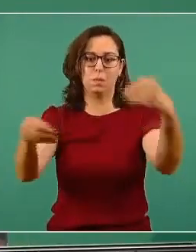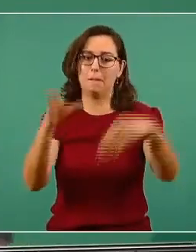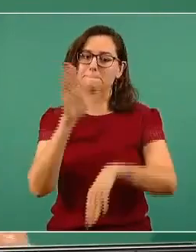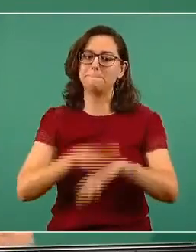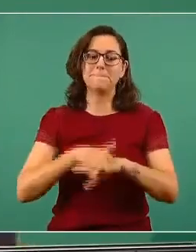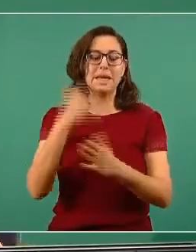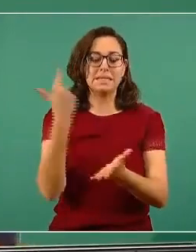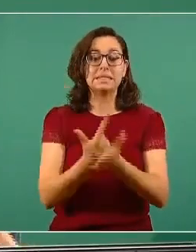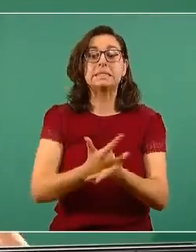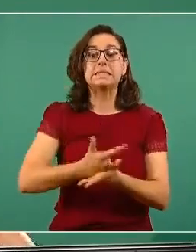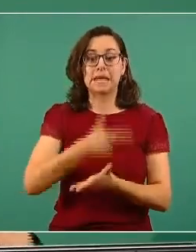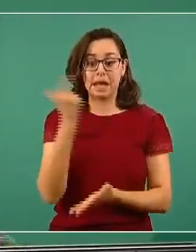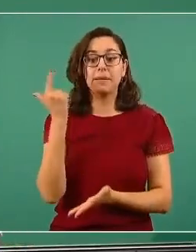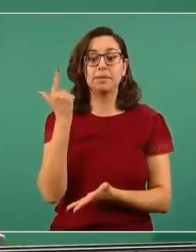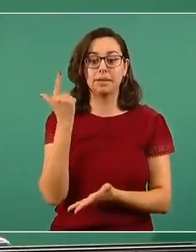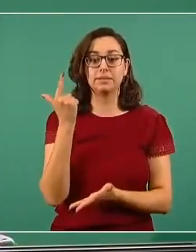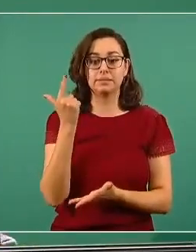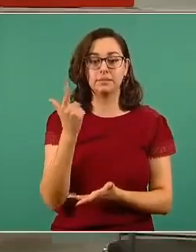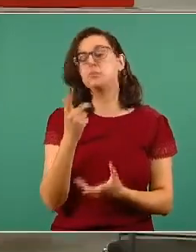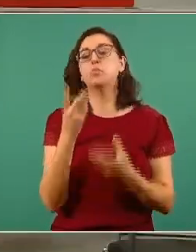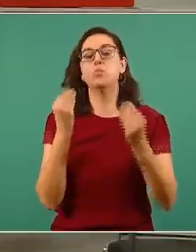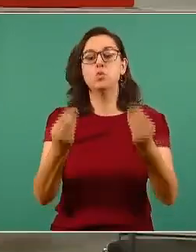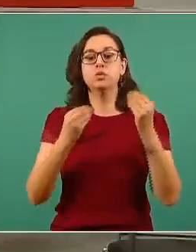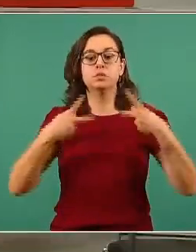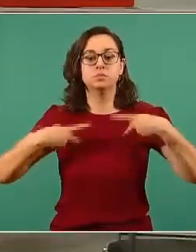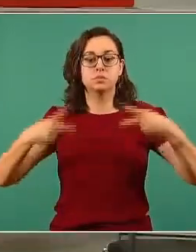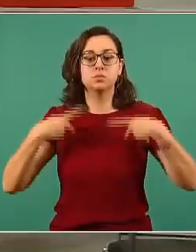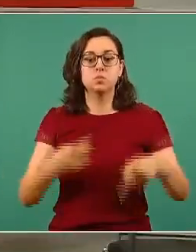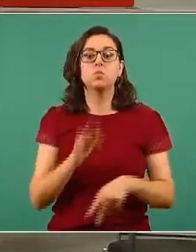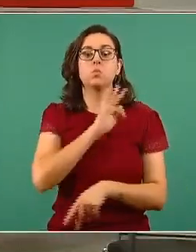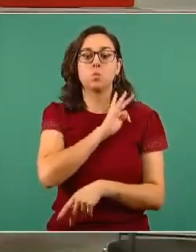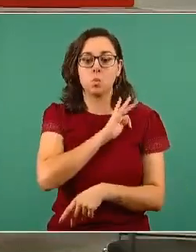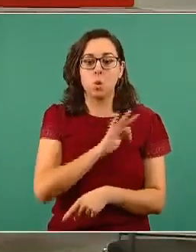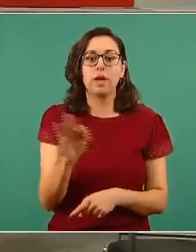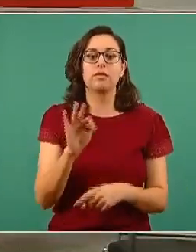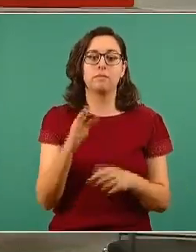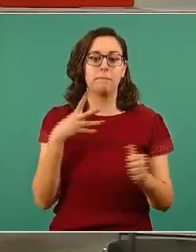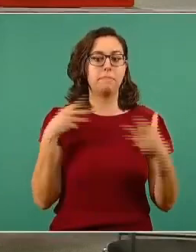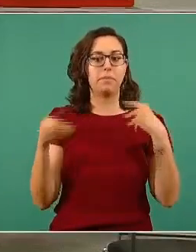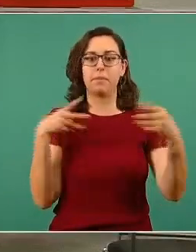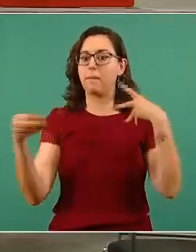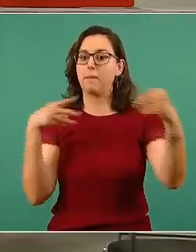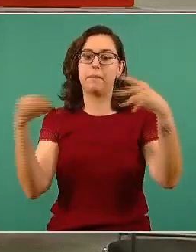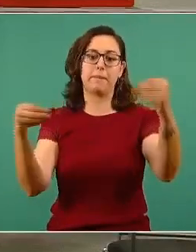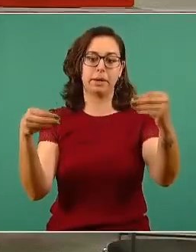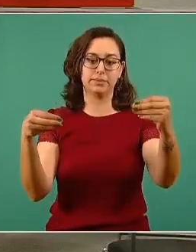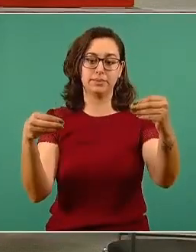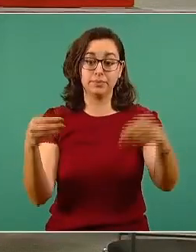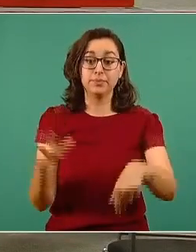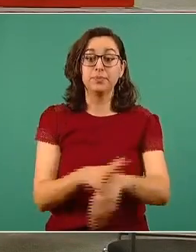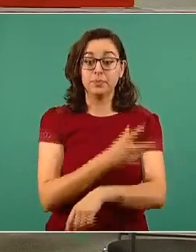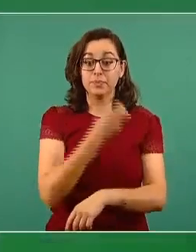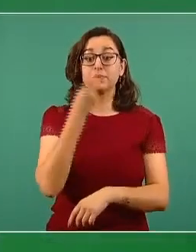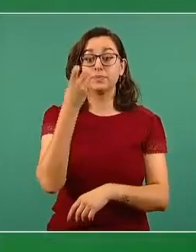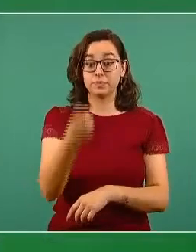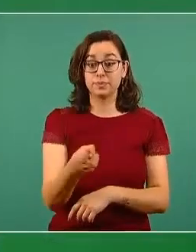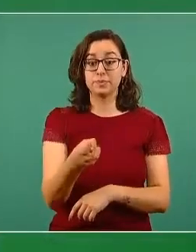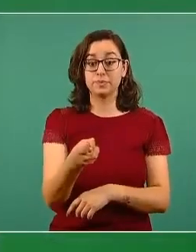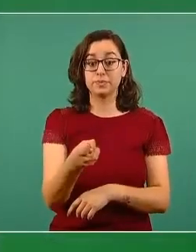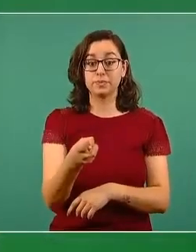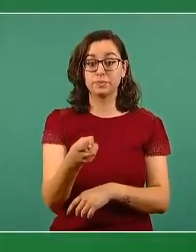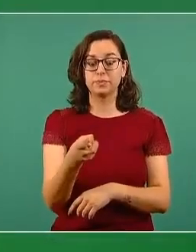el riesgo de que haya múltiples contagios en general. Es por esto que en